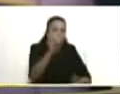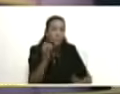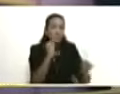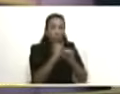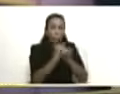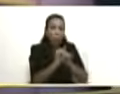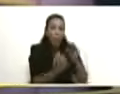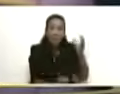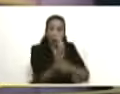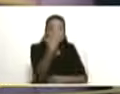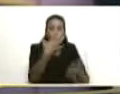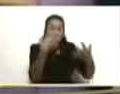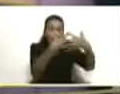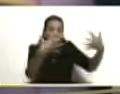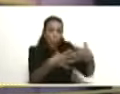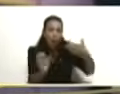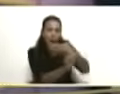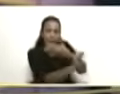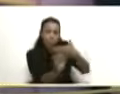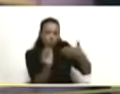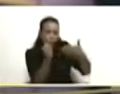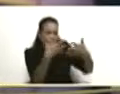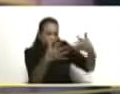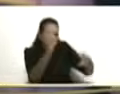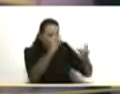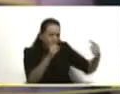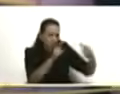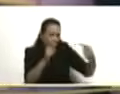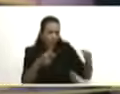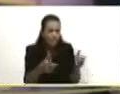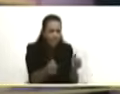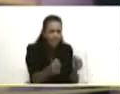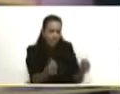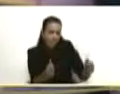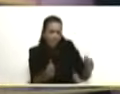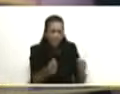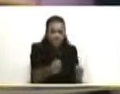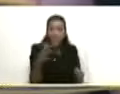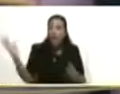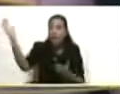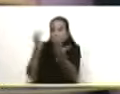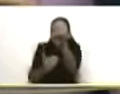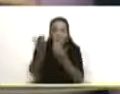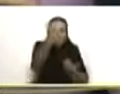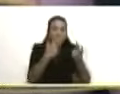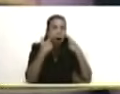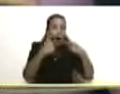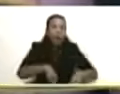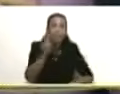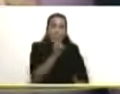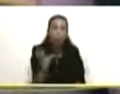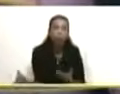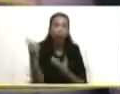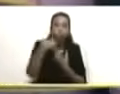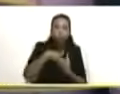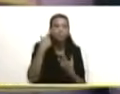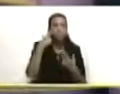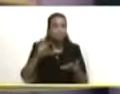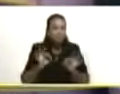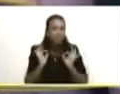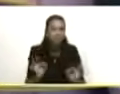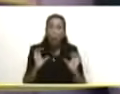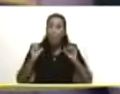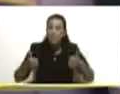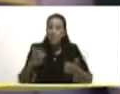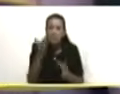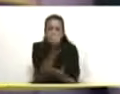de videojuegos, en un gran evento nacional de competencia, que venga gente del mundo a ver y que también podamos nosotros empezar